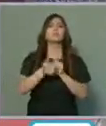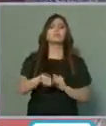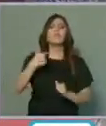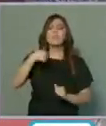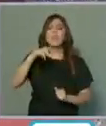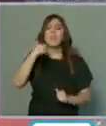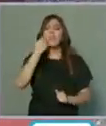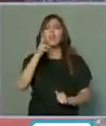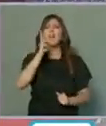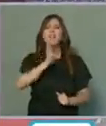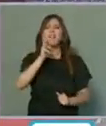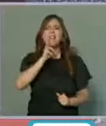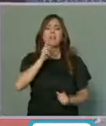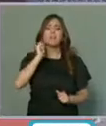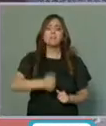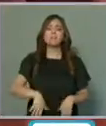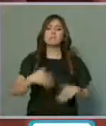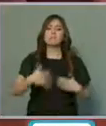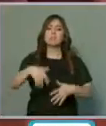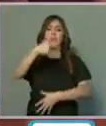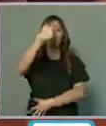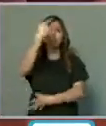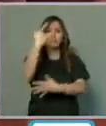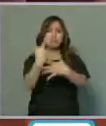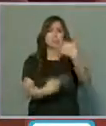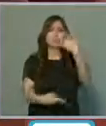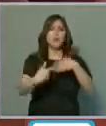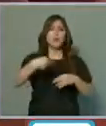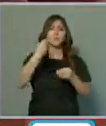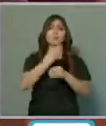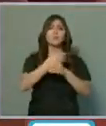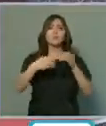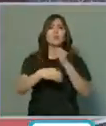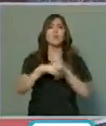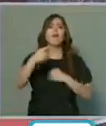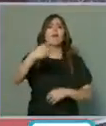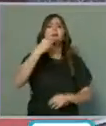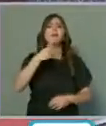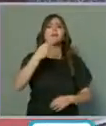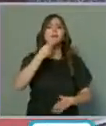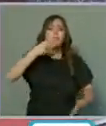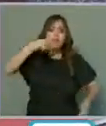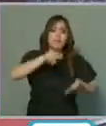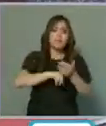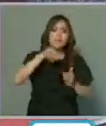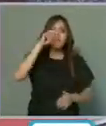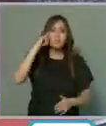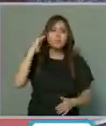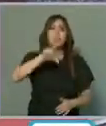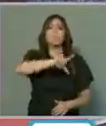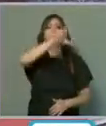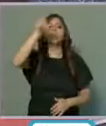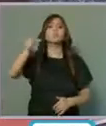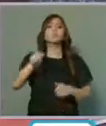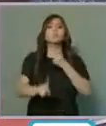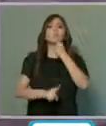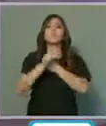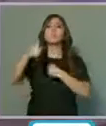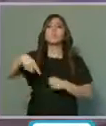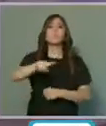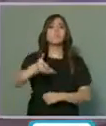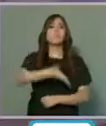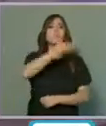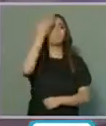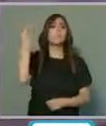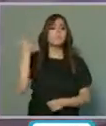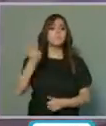tema, pues hay una lista interminable de productos que ahí está el azúcar y que eso al final del día nos afecta y lo desconocemos. Así